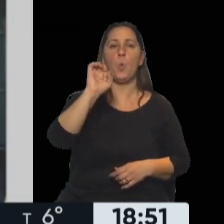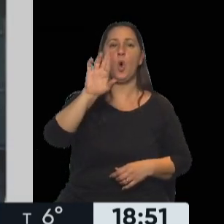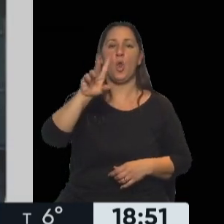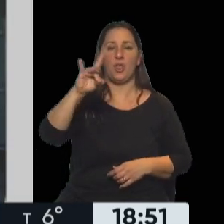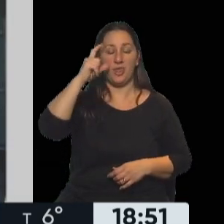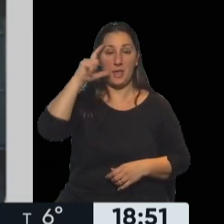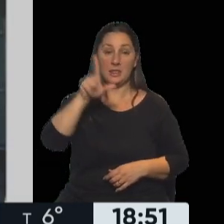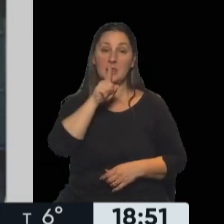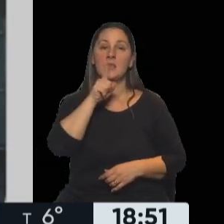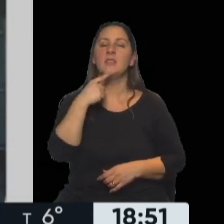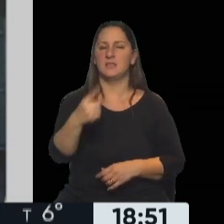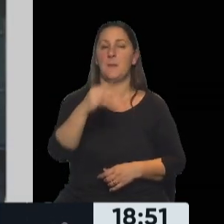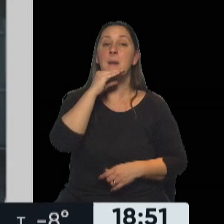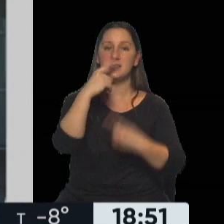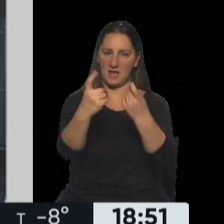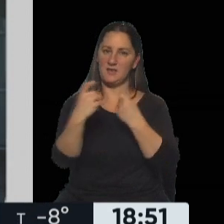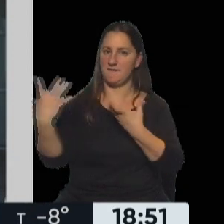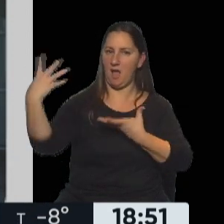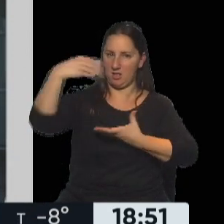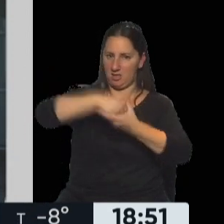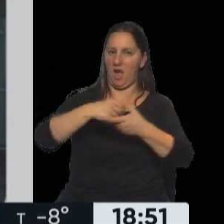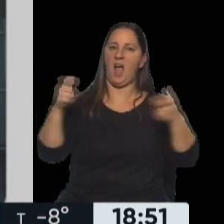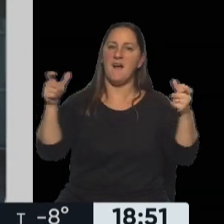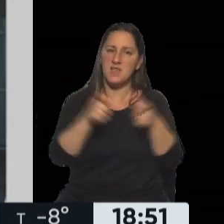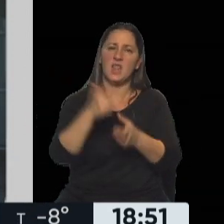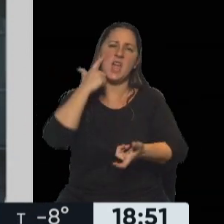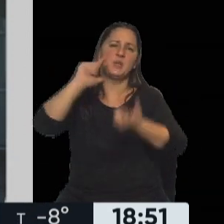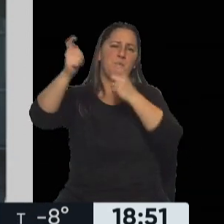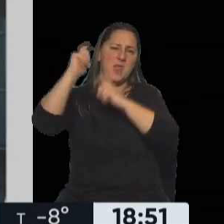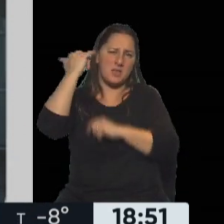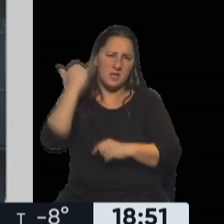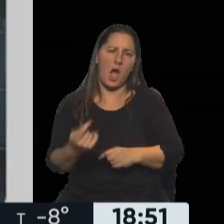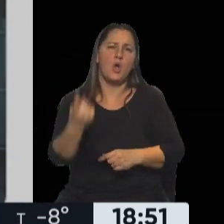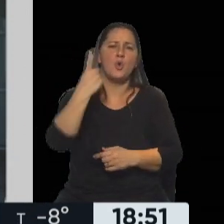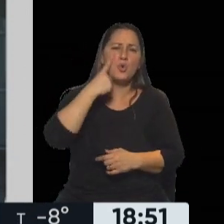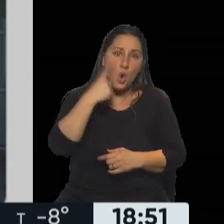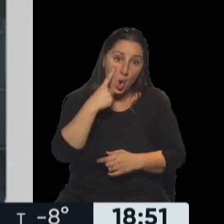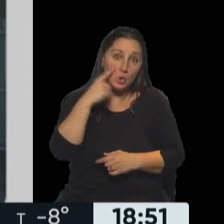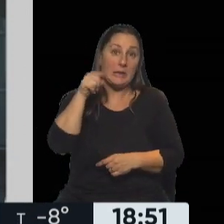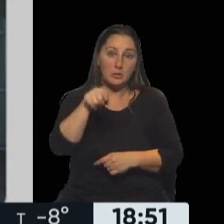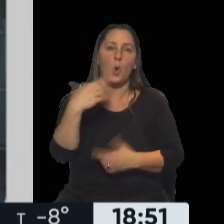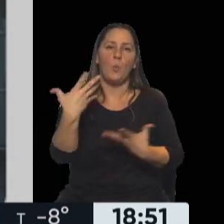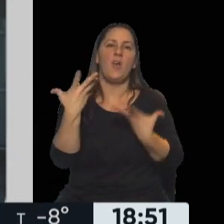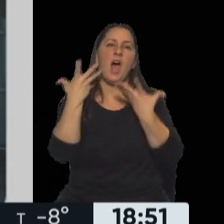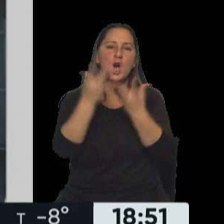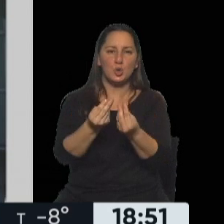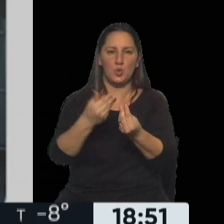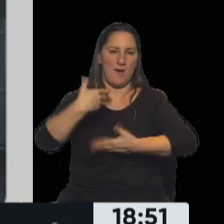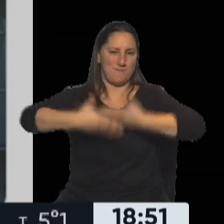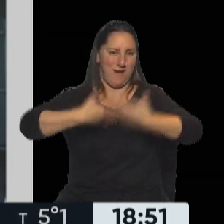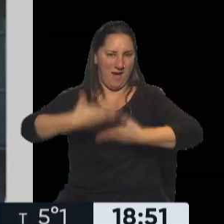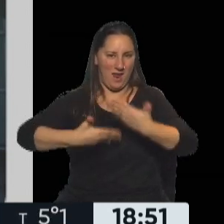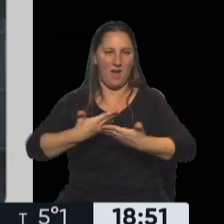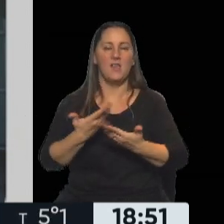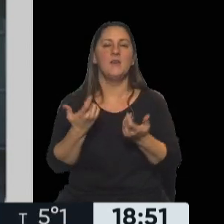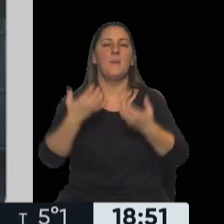Sí, de Sergio terrible. Massa en el gabinete nacional. Es una persona con una amplia experiencia, mucho conocimiento que ayudaría a darle certidumbre a la población y